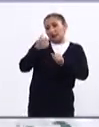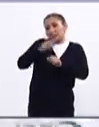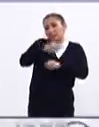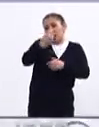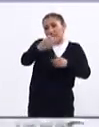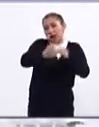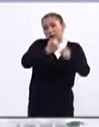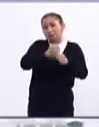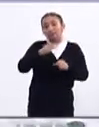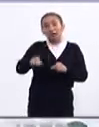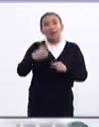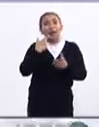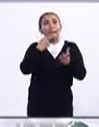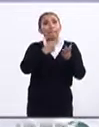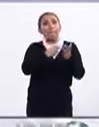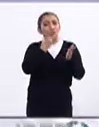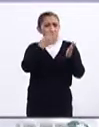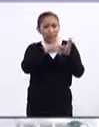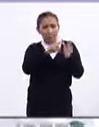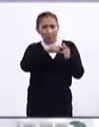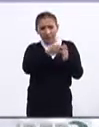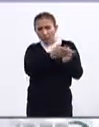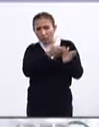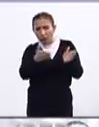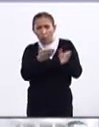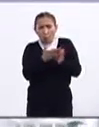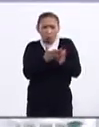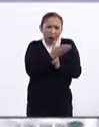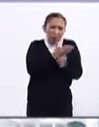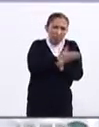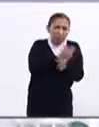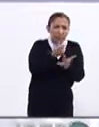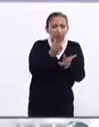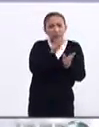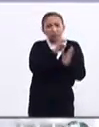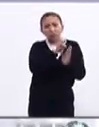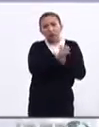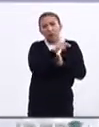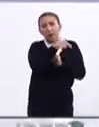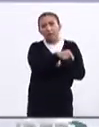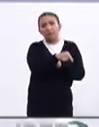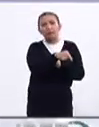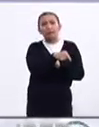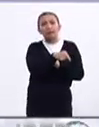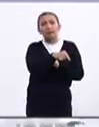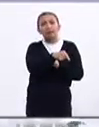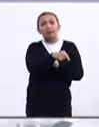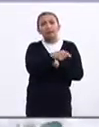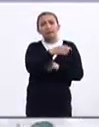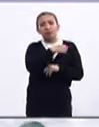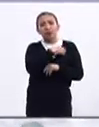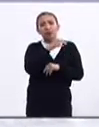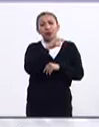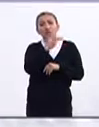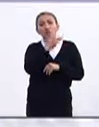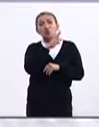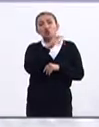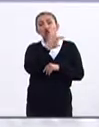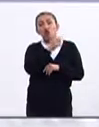años, ¿no? Claro. Digamos que a partir del año 2000, y quizá un poco antes, sobre todo en el caso del teniente coronel Hugo